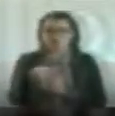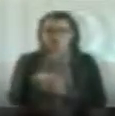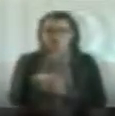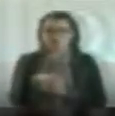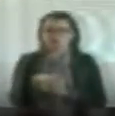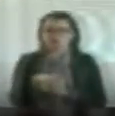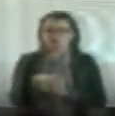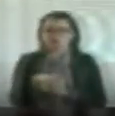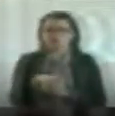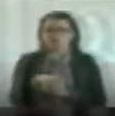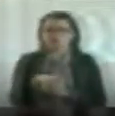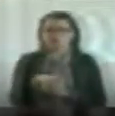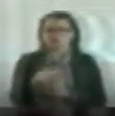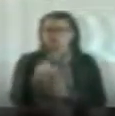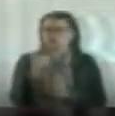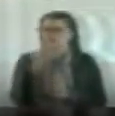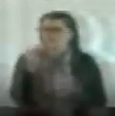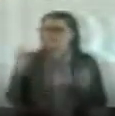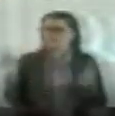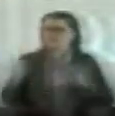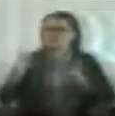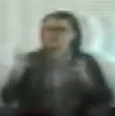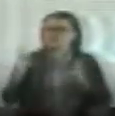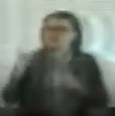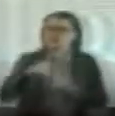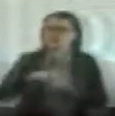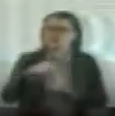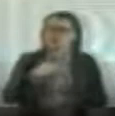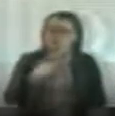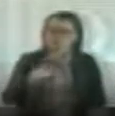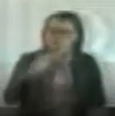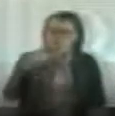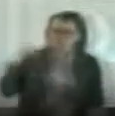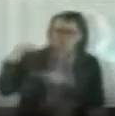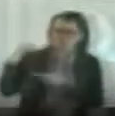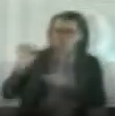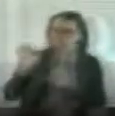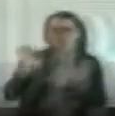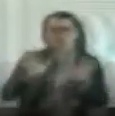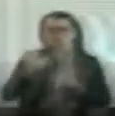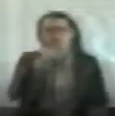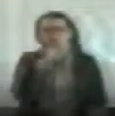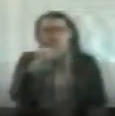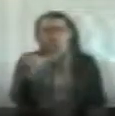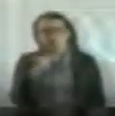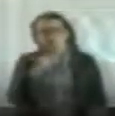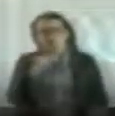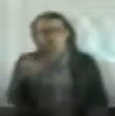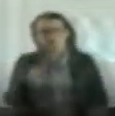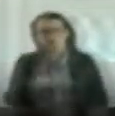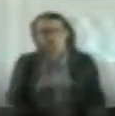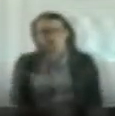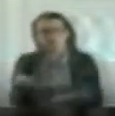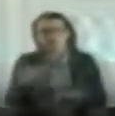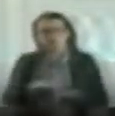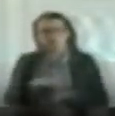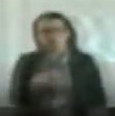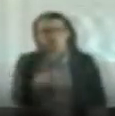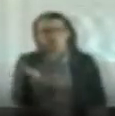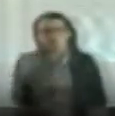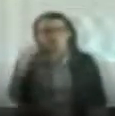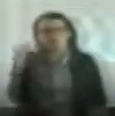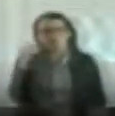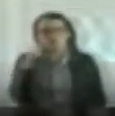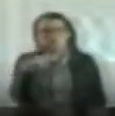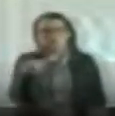No hubiera ocurrido una gran victoria en las elecciones de gobernadores pasadas, el 15 de octubre. Yo solamente le pregunto a ustedes, ¿por qué ustedes creen que el pueblo